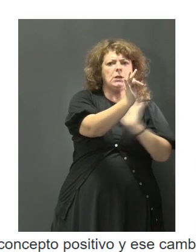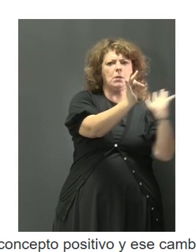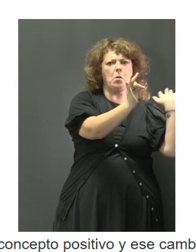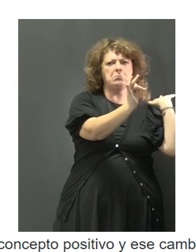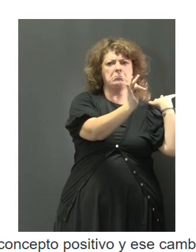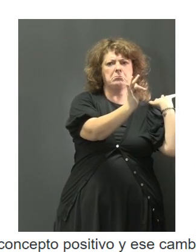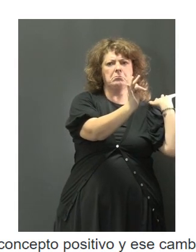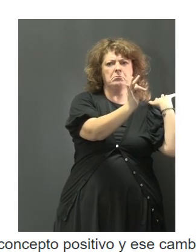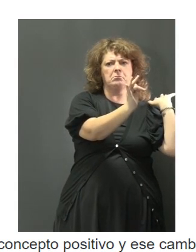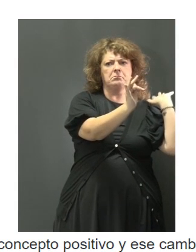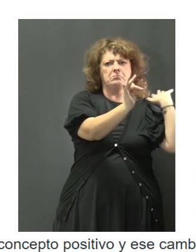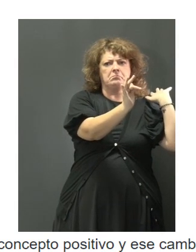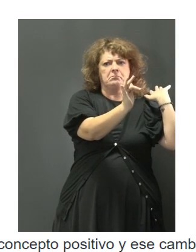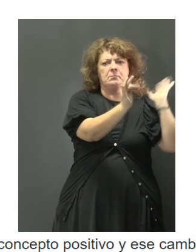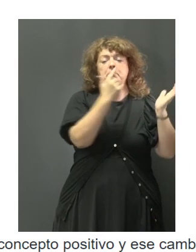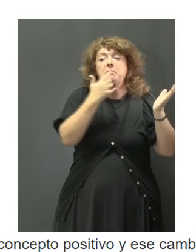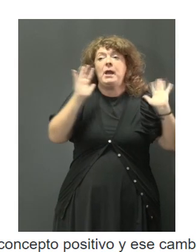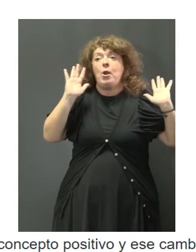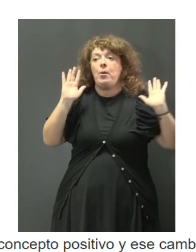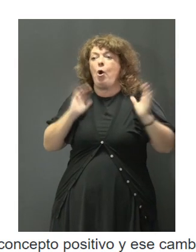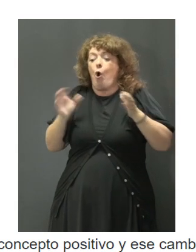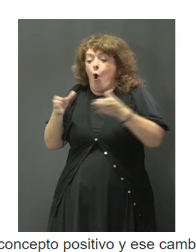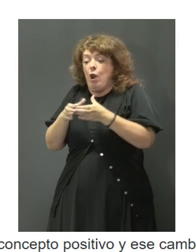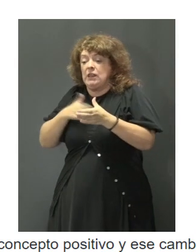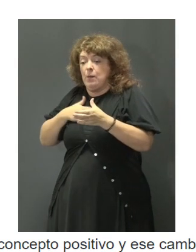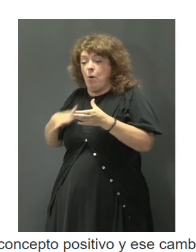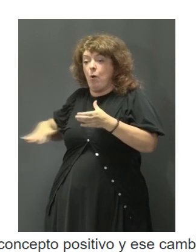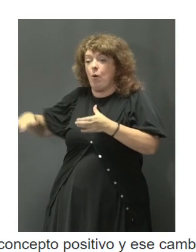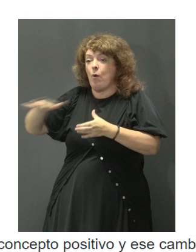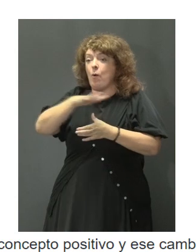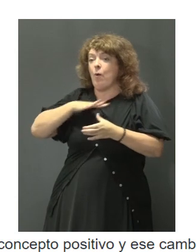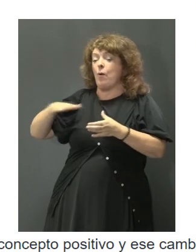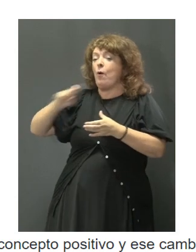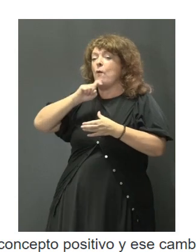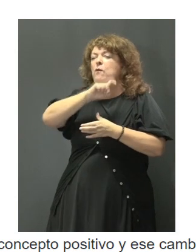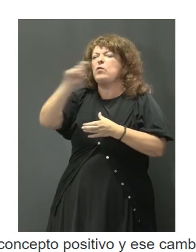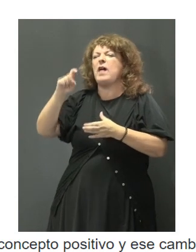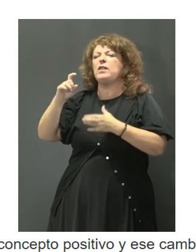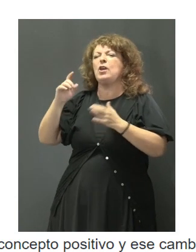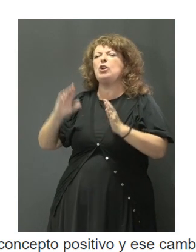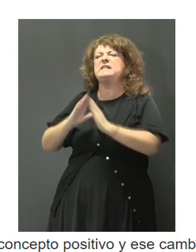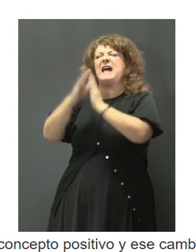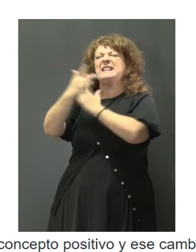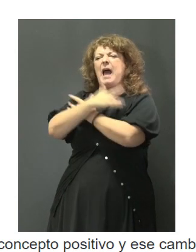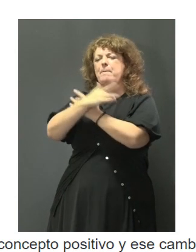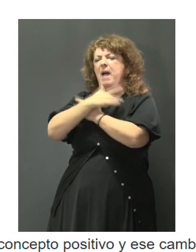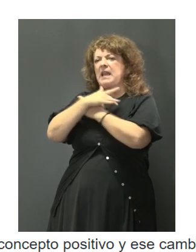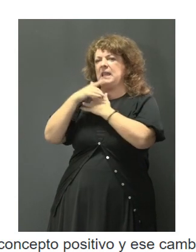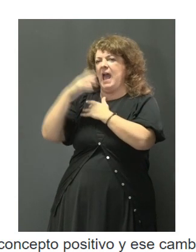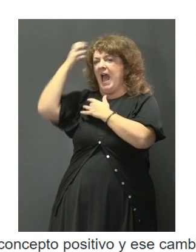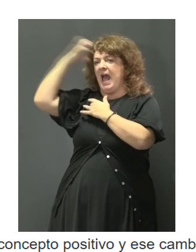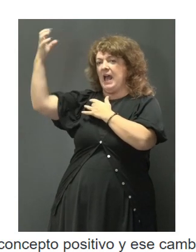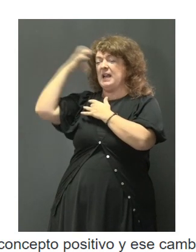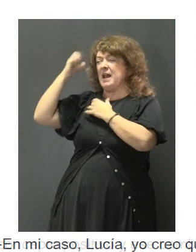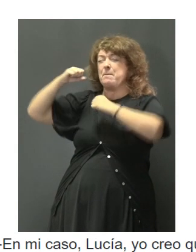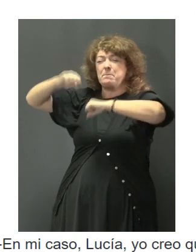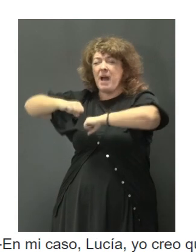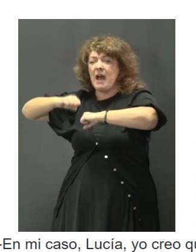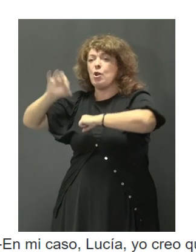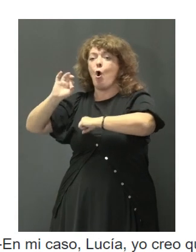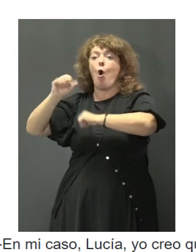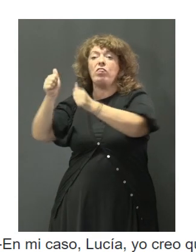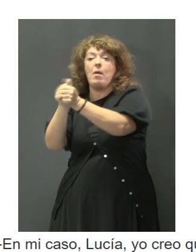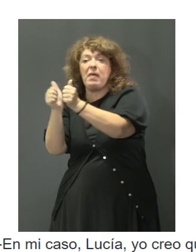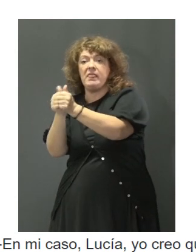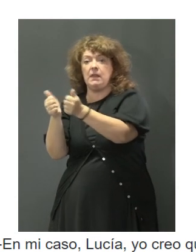por el colectivo con el que trabajamos en la Fundación Santa María la Real, en concreto con el colectivo de las personas mayores y o